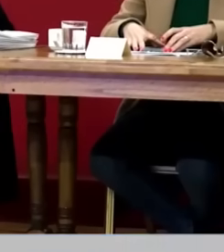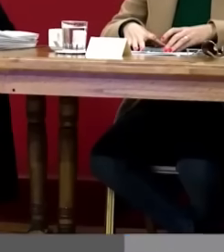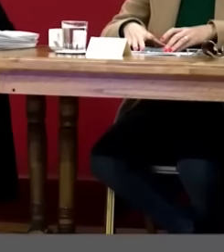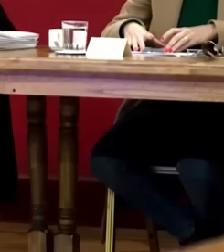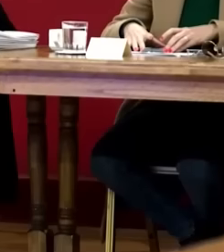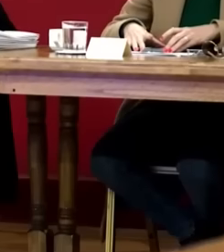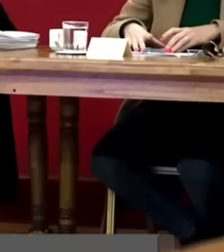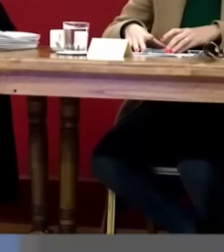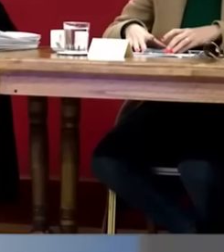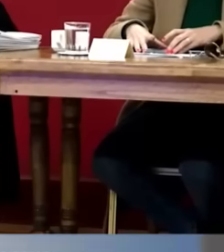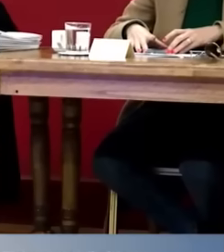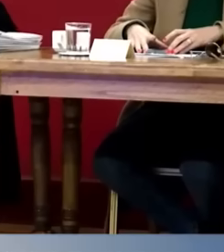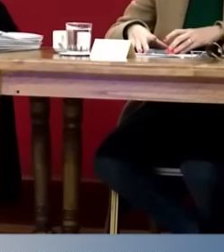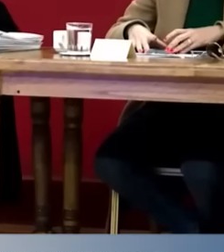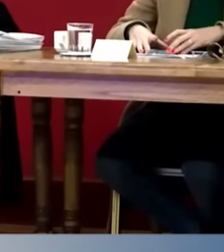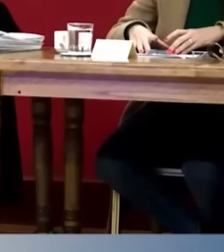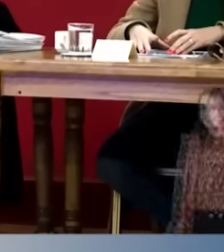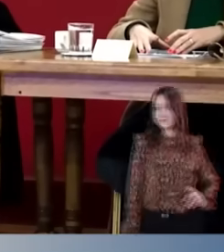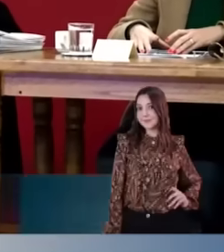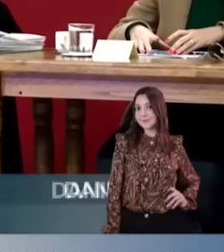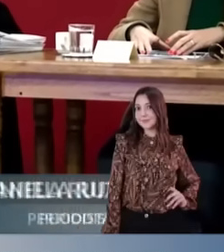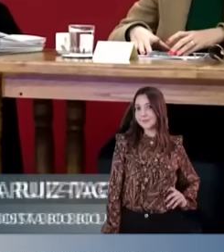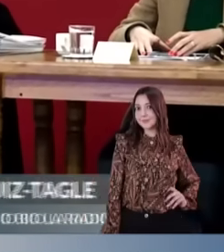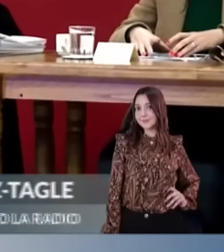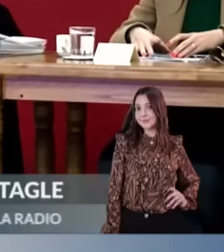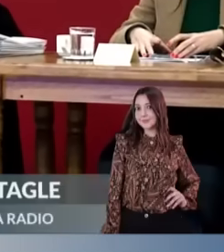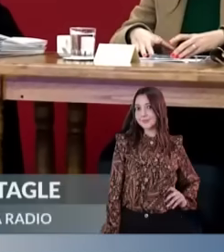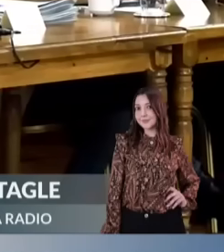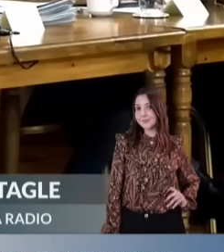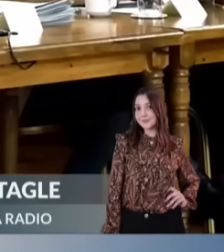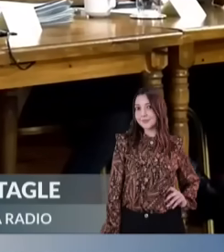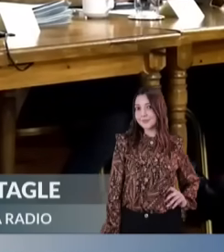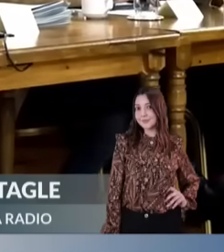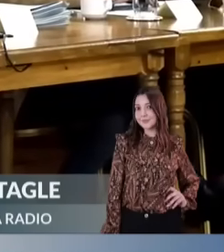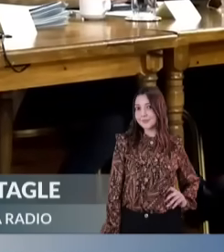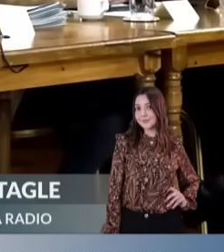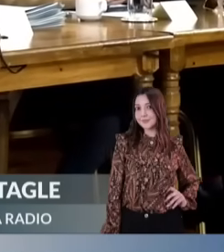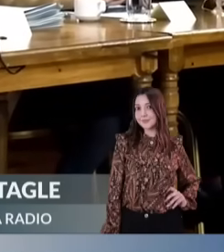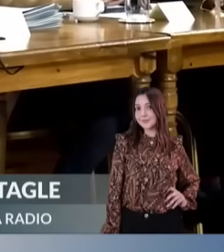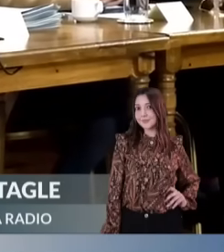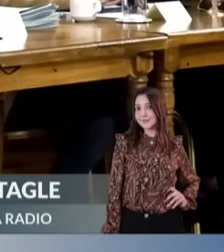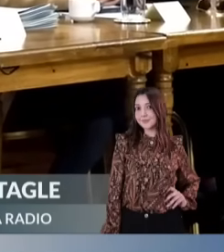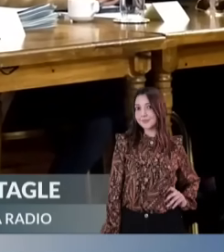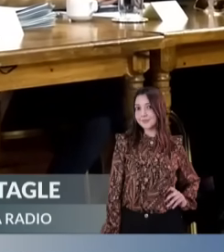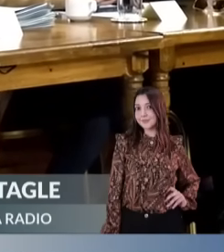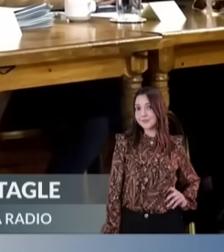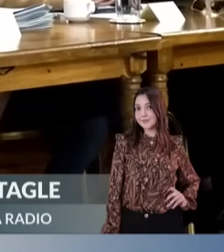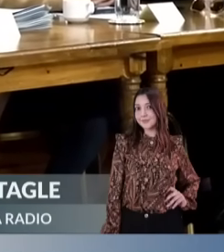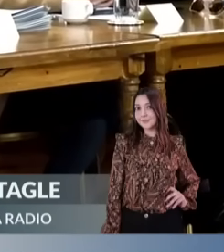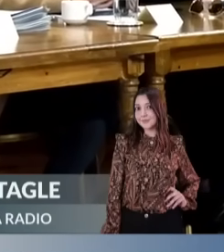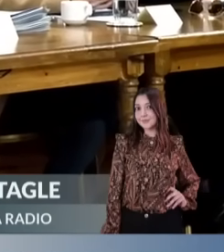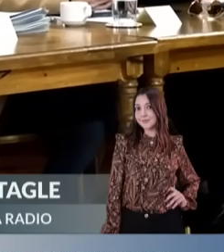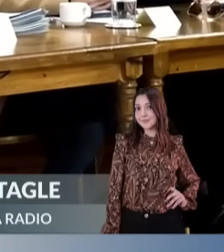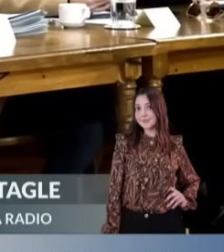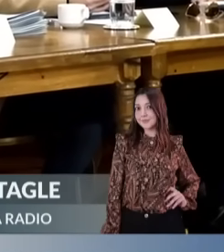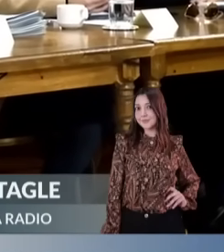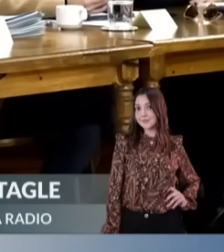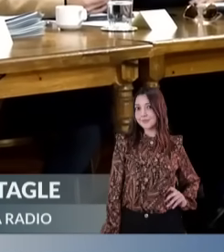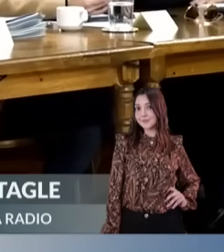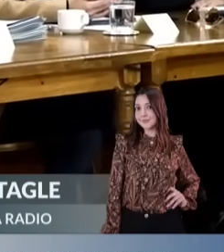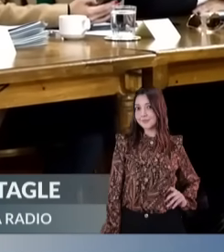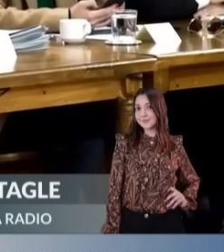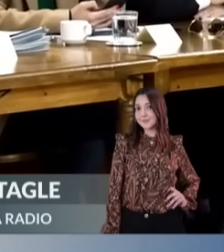acá es necesario, dice el parlamentario, que se haga un cambio en el gabinete. Estos dichos